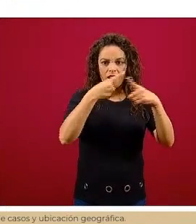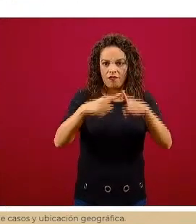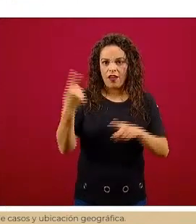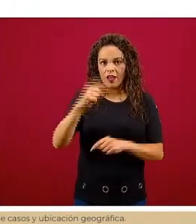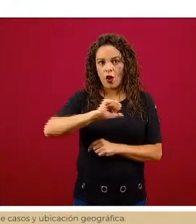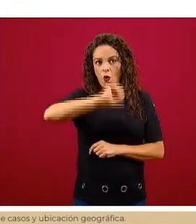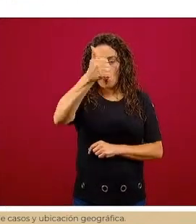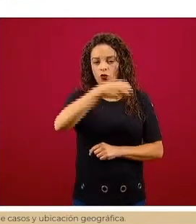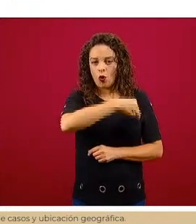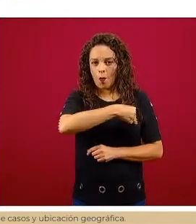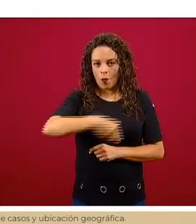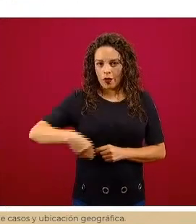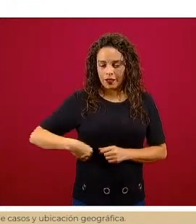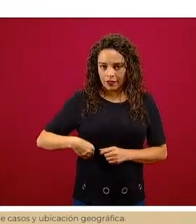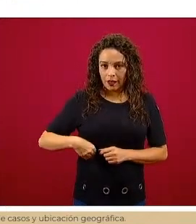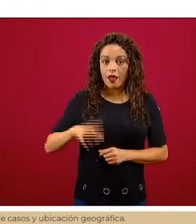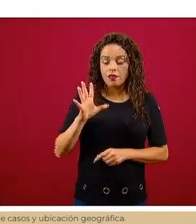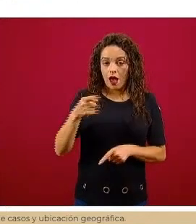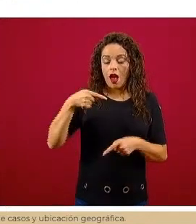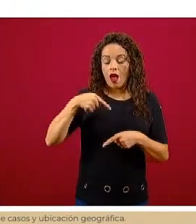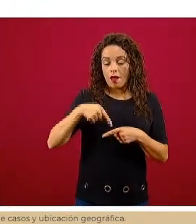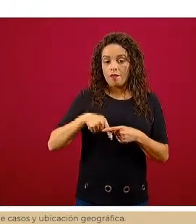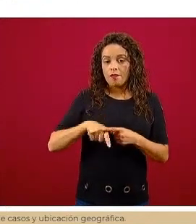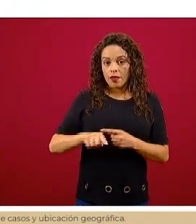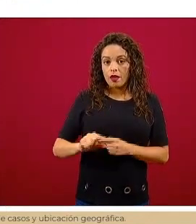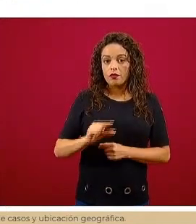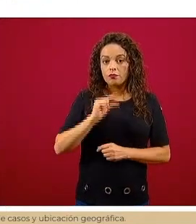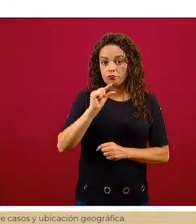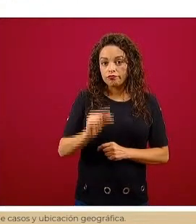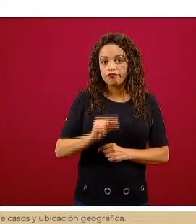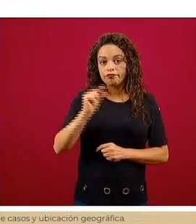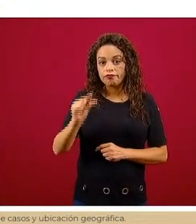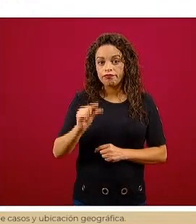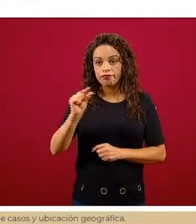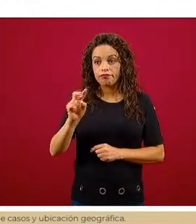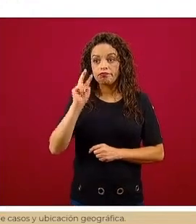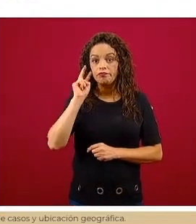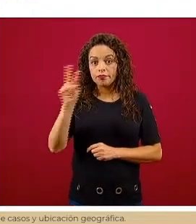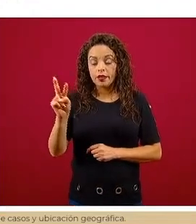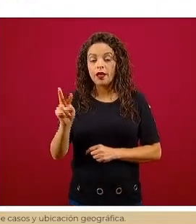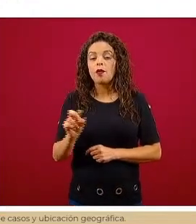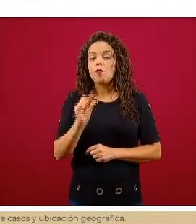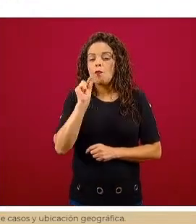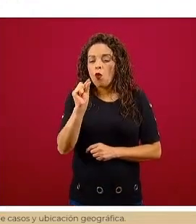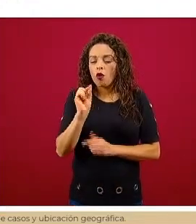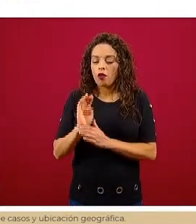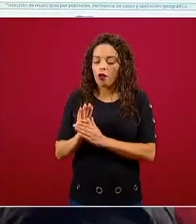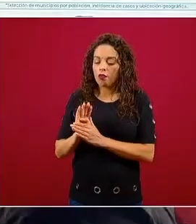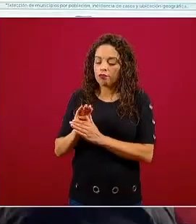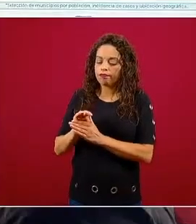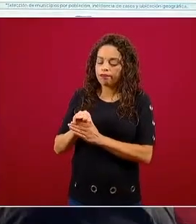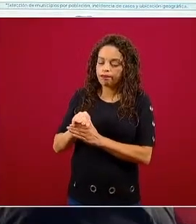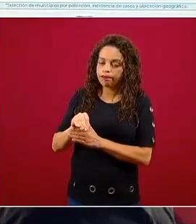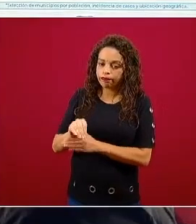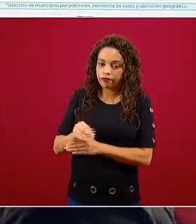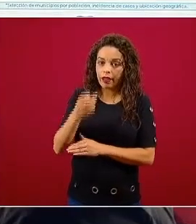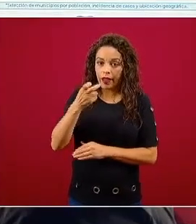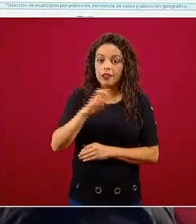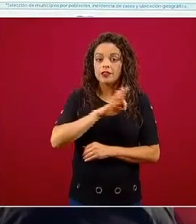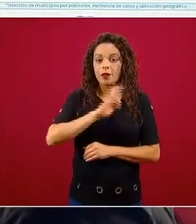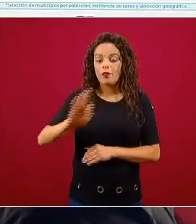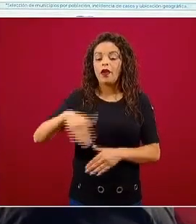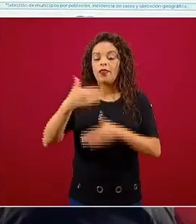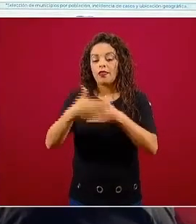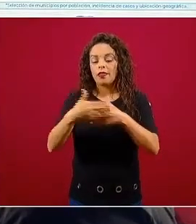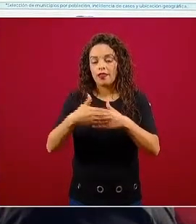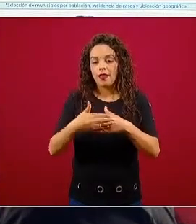municipios vecinos, estos empiezan ya a evidenciar alguna tendencia descendente que podría también contribuir a la estabilidad en